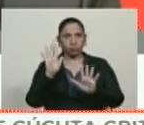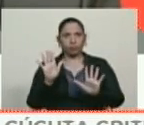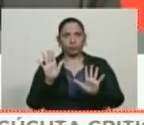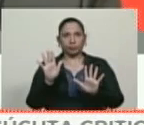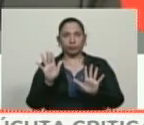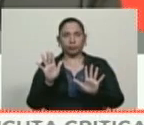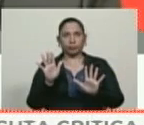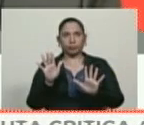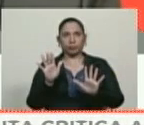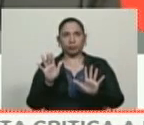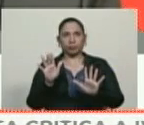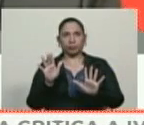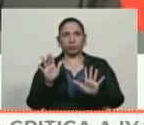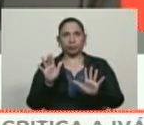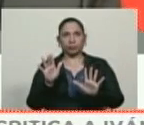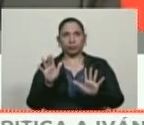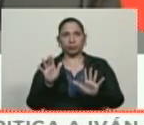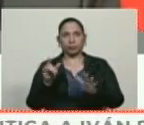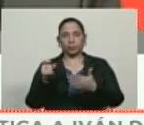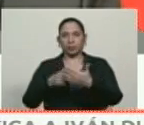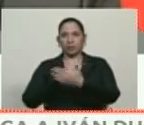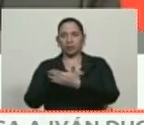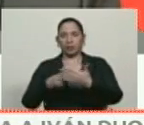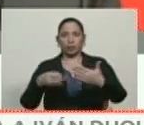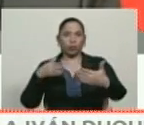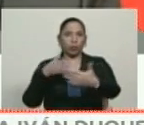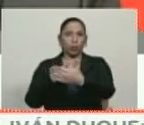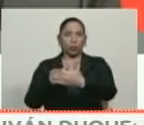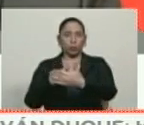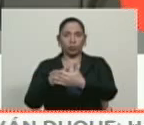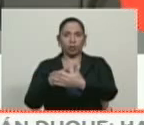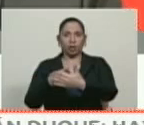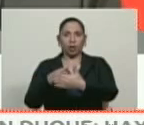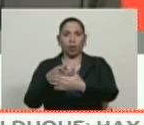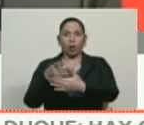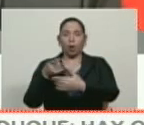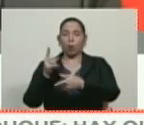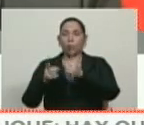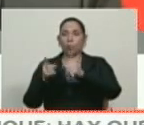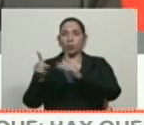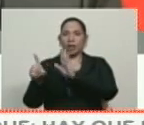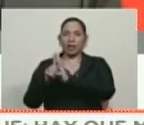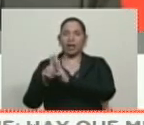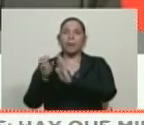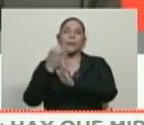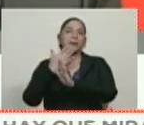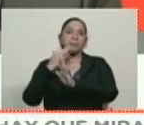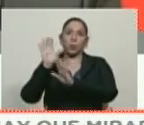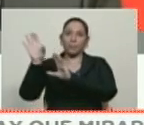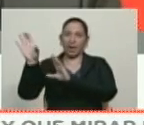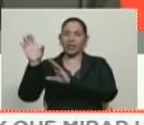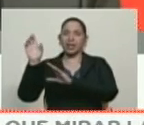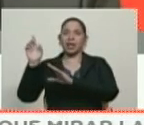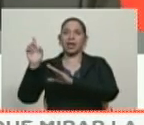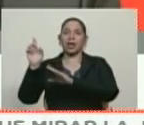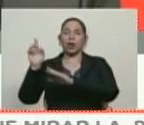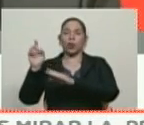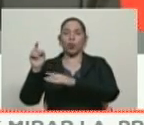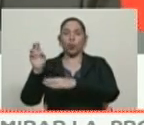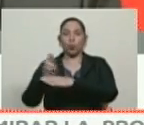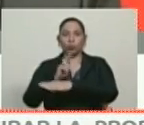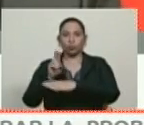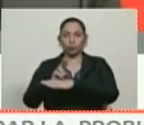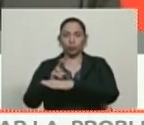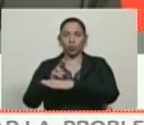que no hay veto contra una resolución. Si algún país utilizó su derecho de veto,